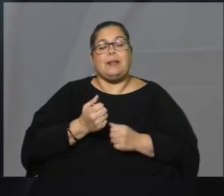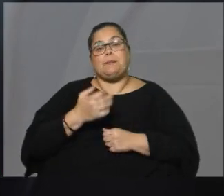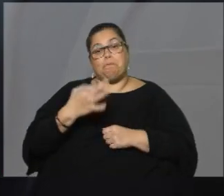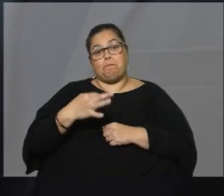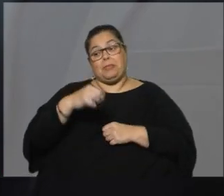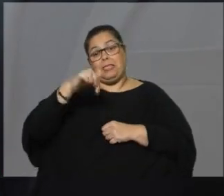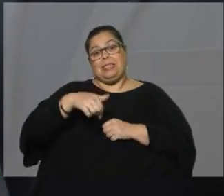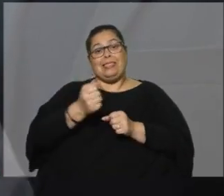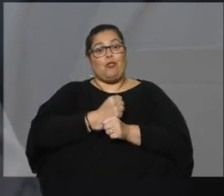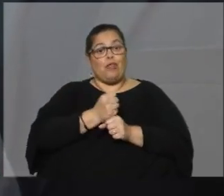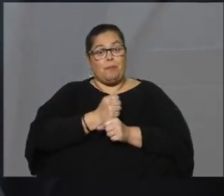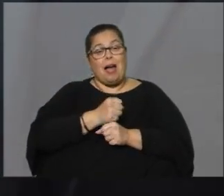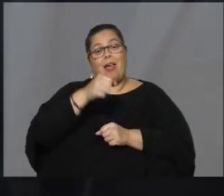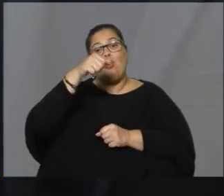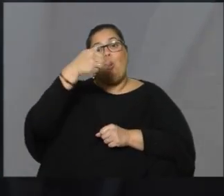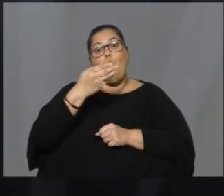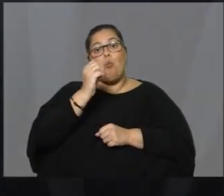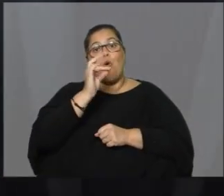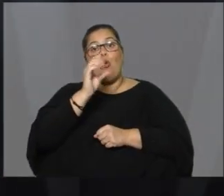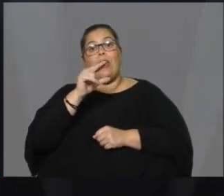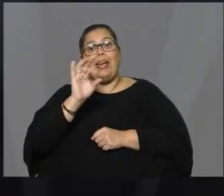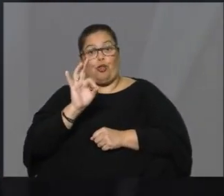Se confirmó, Mónica Botero va a ser la